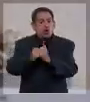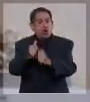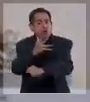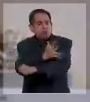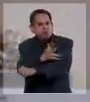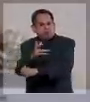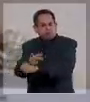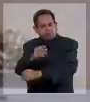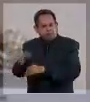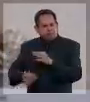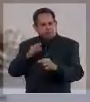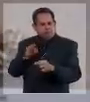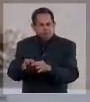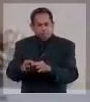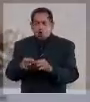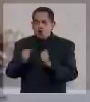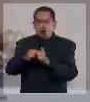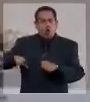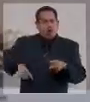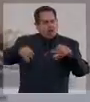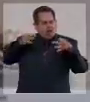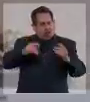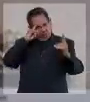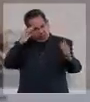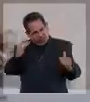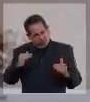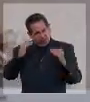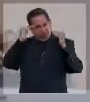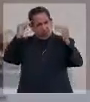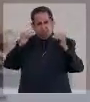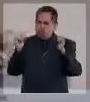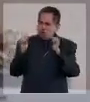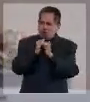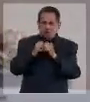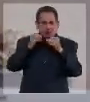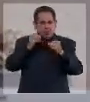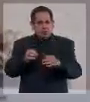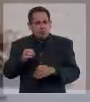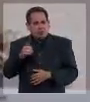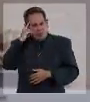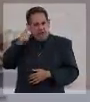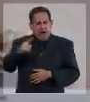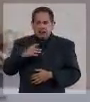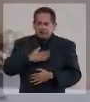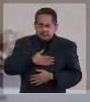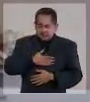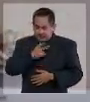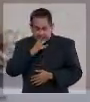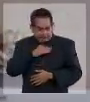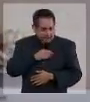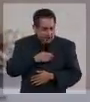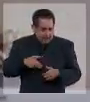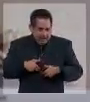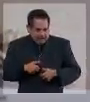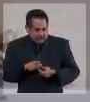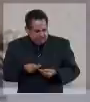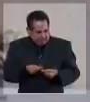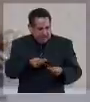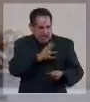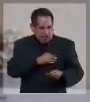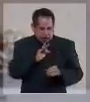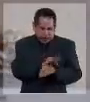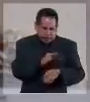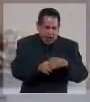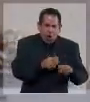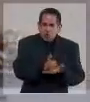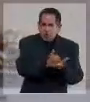honestidad. Quiero un México con gobernantes a la altura de la mamá y del papá que se quitan el pan de la boca para dárselo a sus hijos. Yo quiero